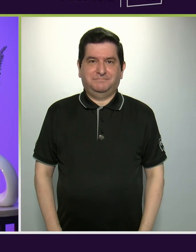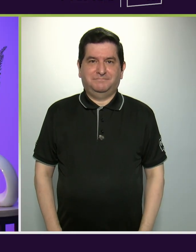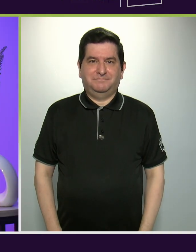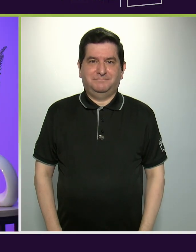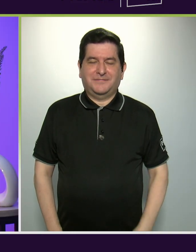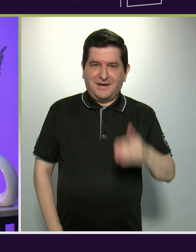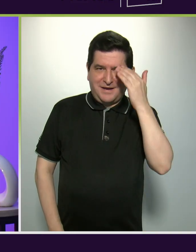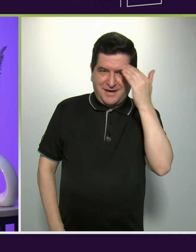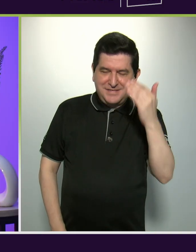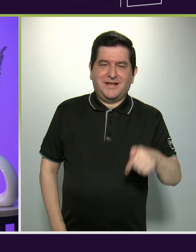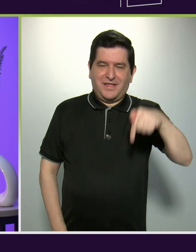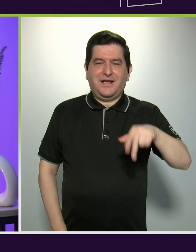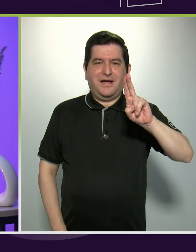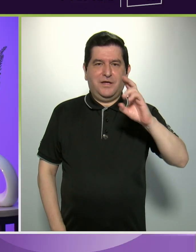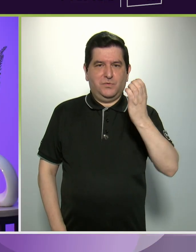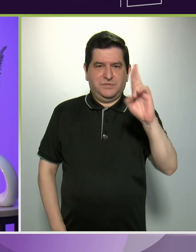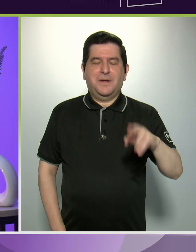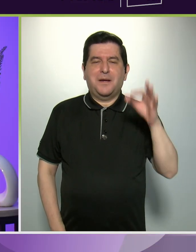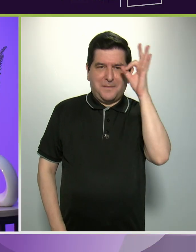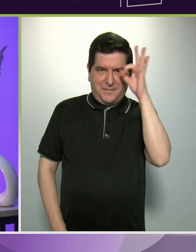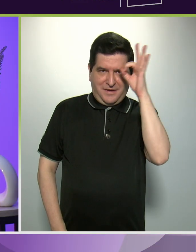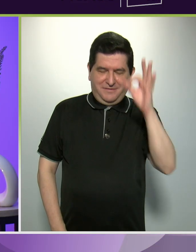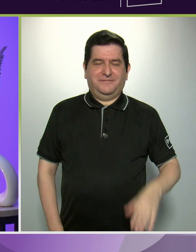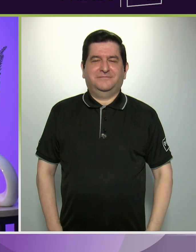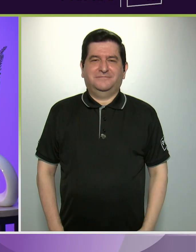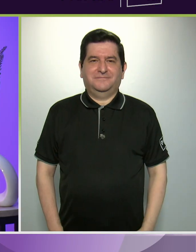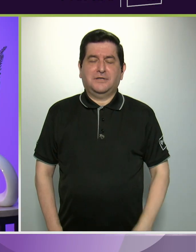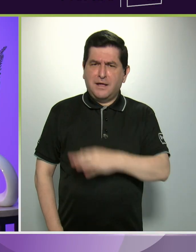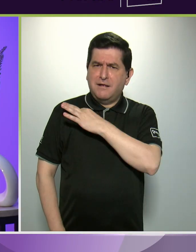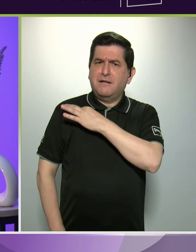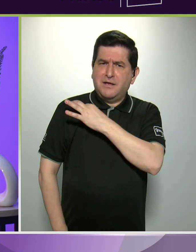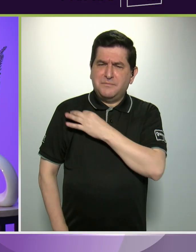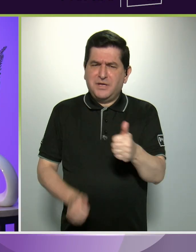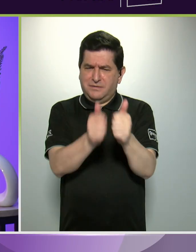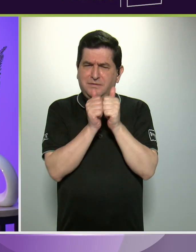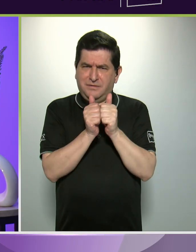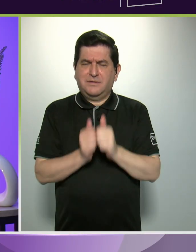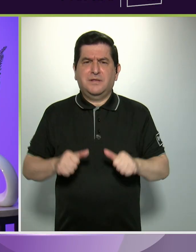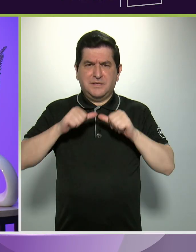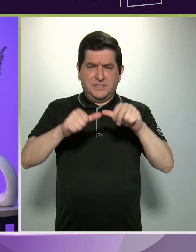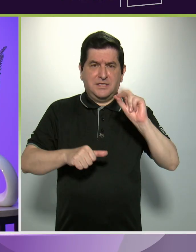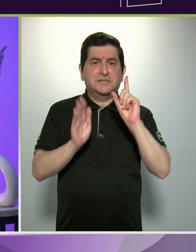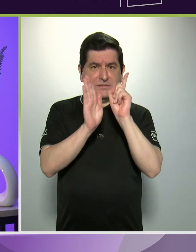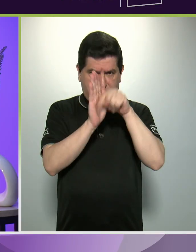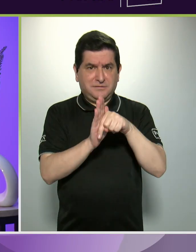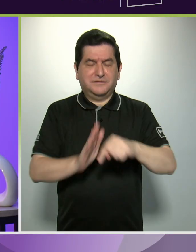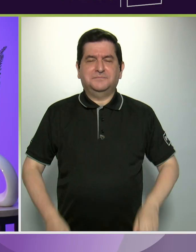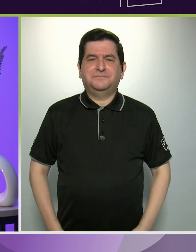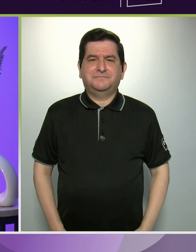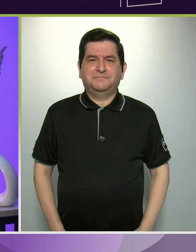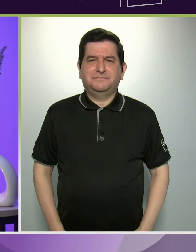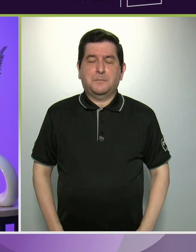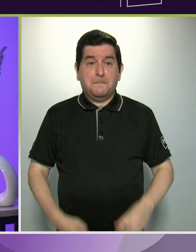Les saluda desde la Universidad de Costa Rica María Fernanda Jiménez y le invito a acompañarme la siguiente media hora. Una de